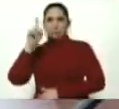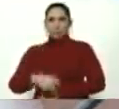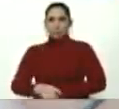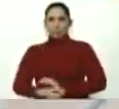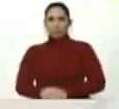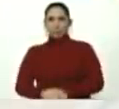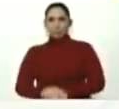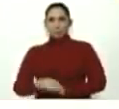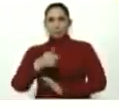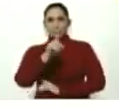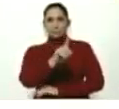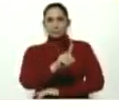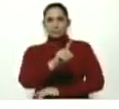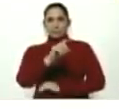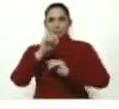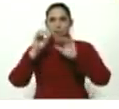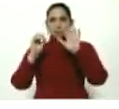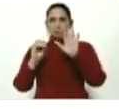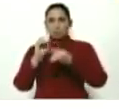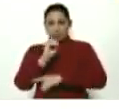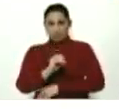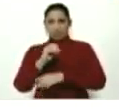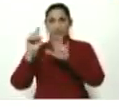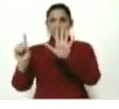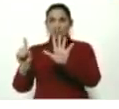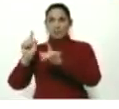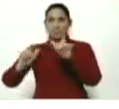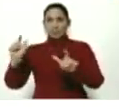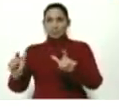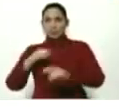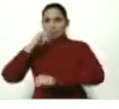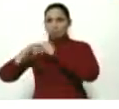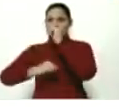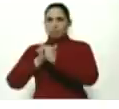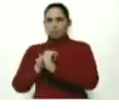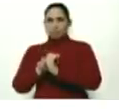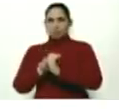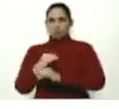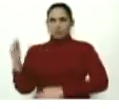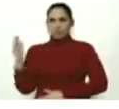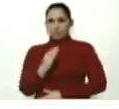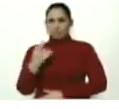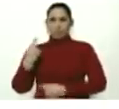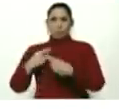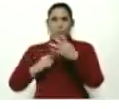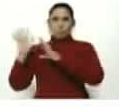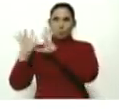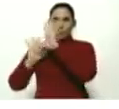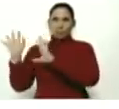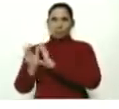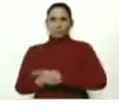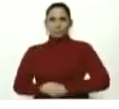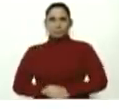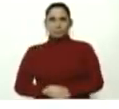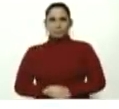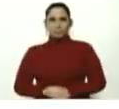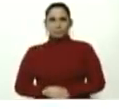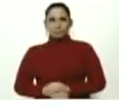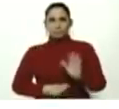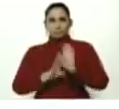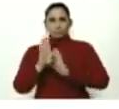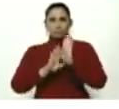de 106 casos internacionales, casos provenientes del